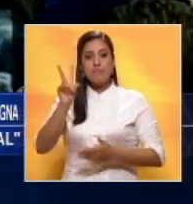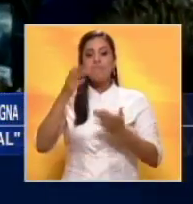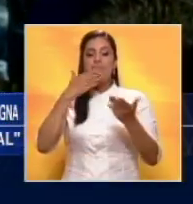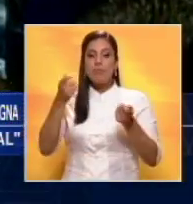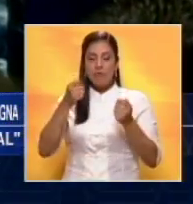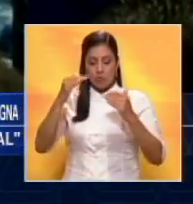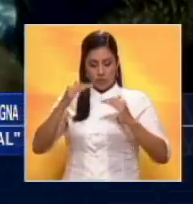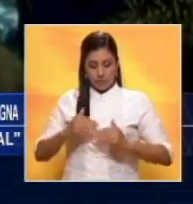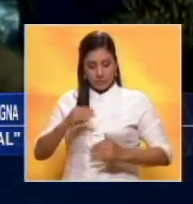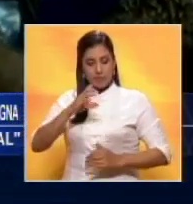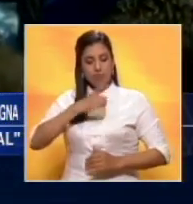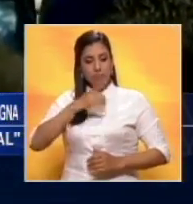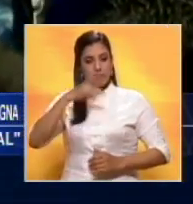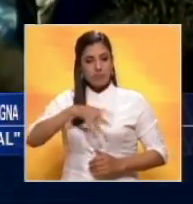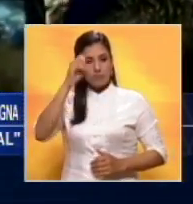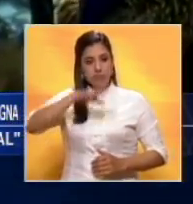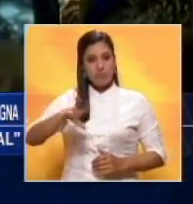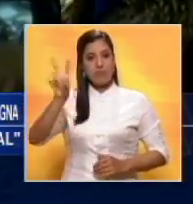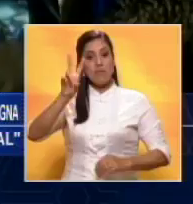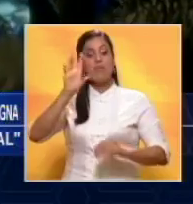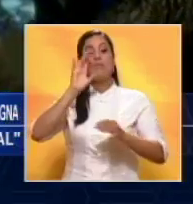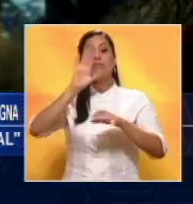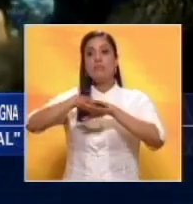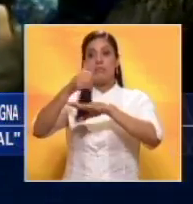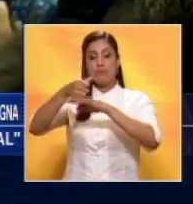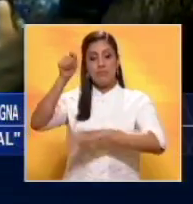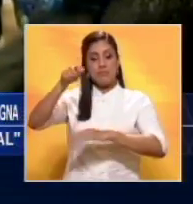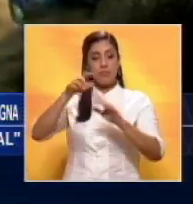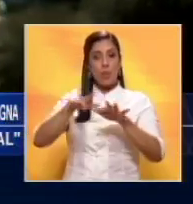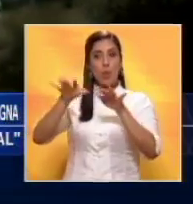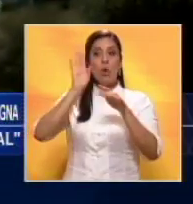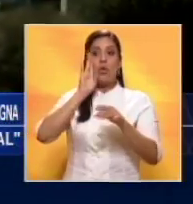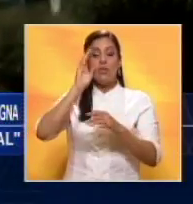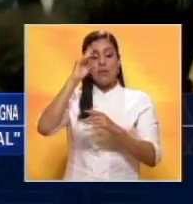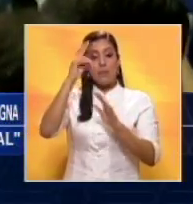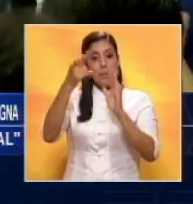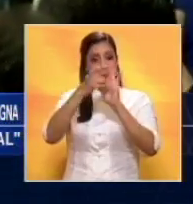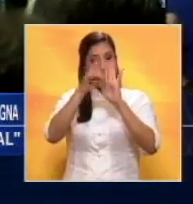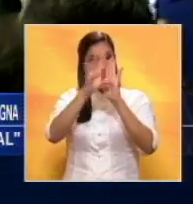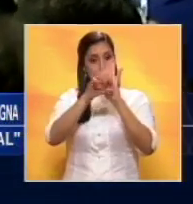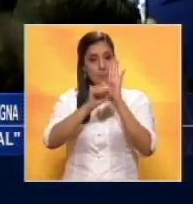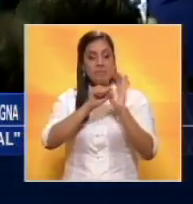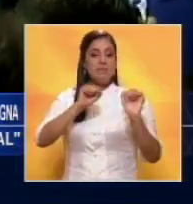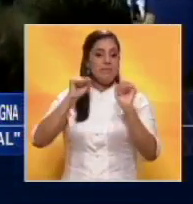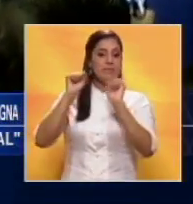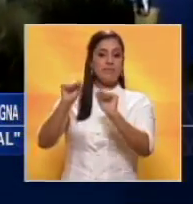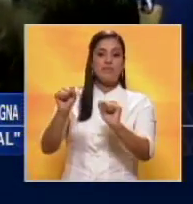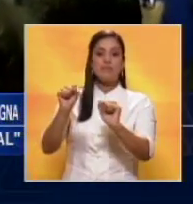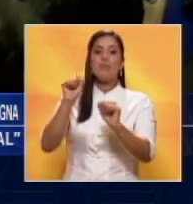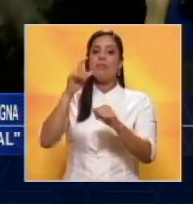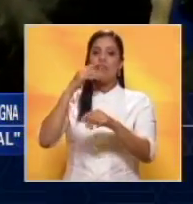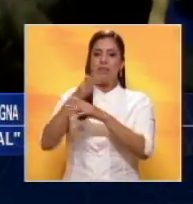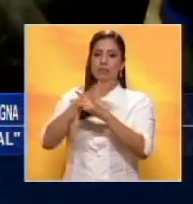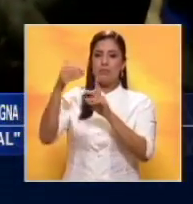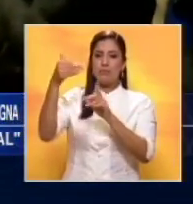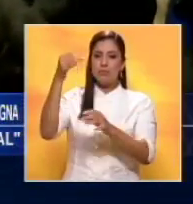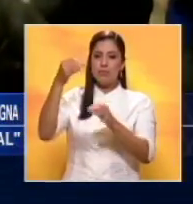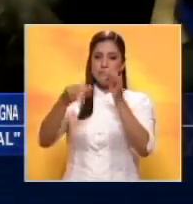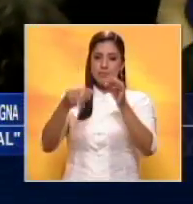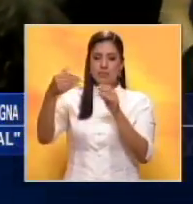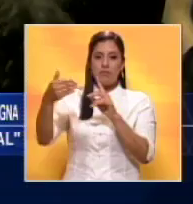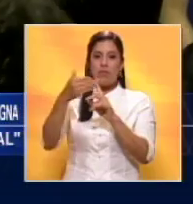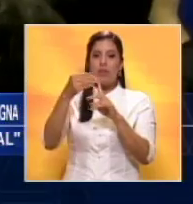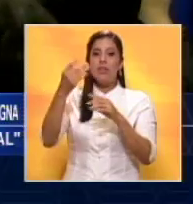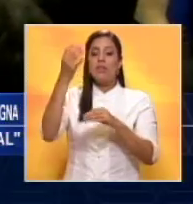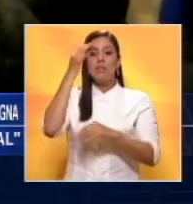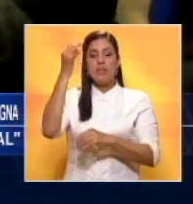ahorrarle dolor al pueblo de Venezuela. Acusó al TSJ de desviarse del orden constitucional y rechazó el antejuicio de mérito que